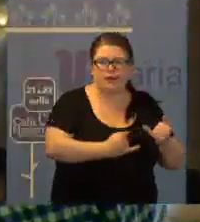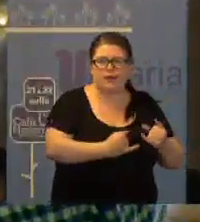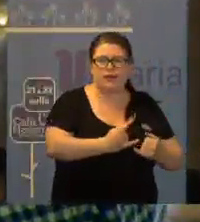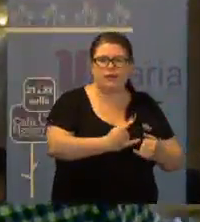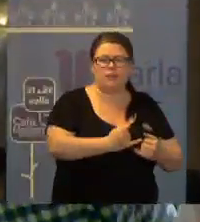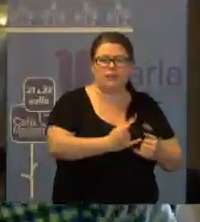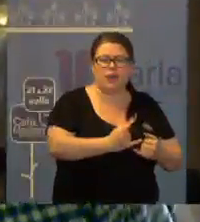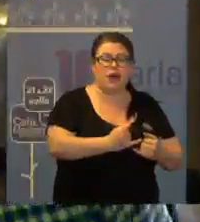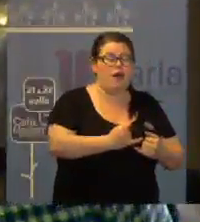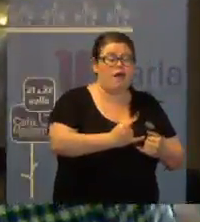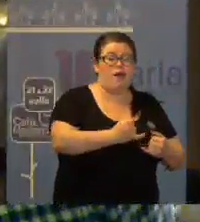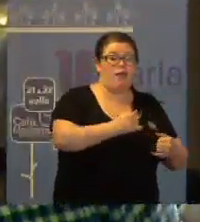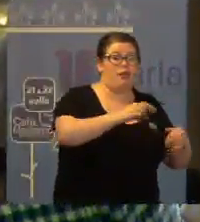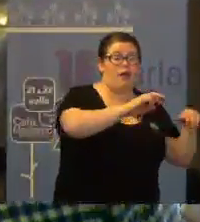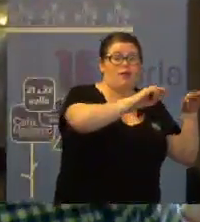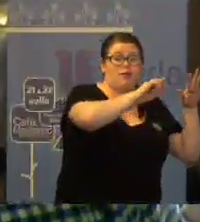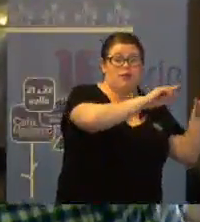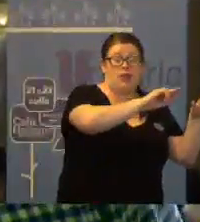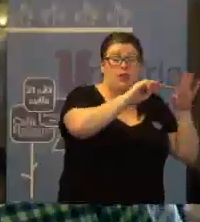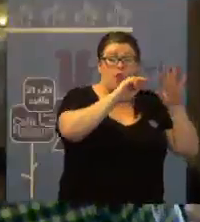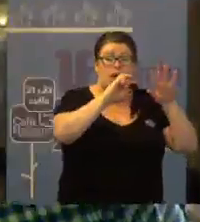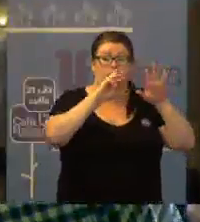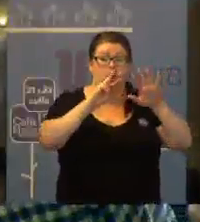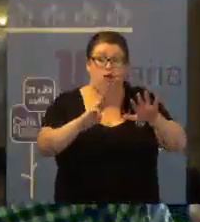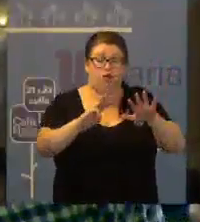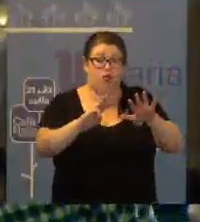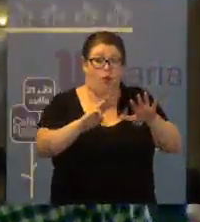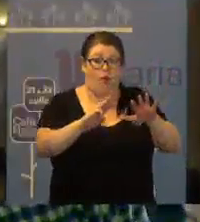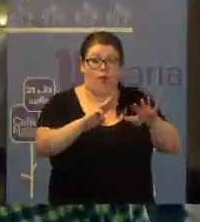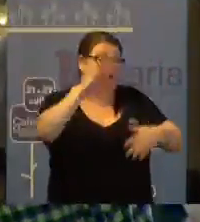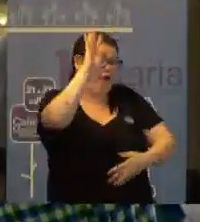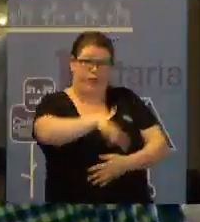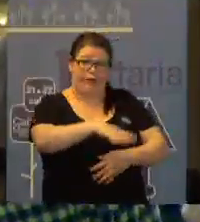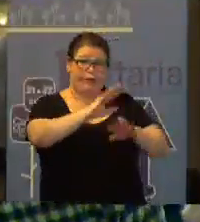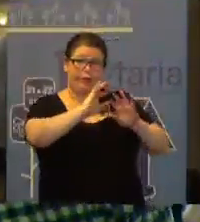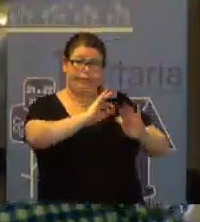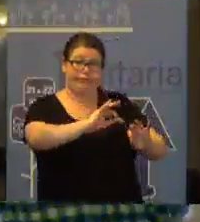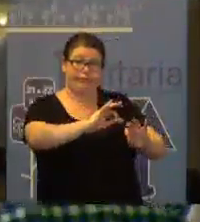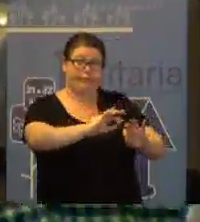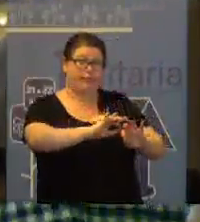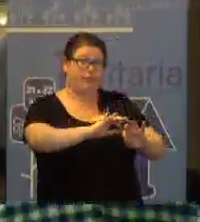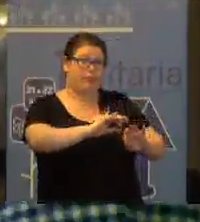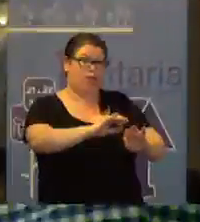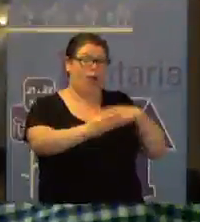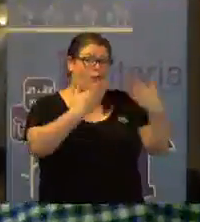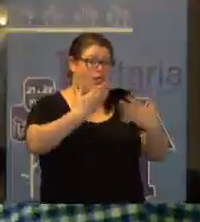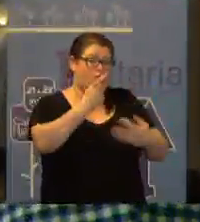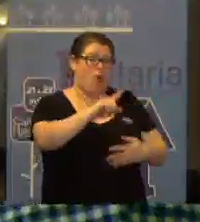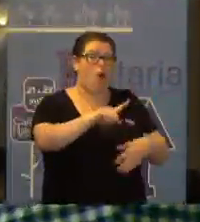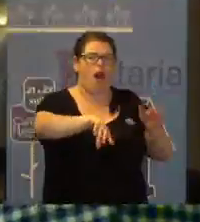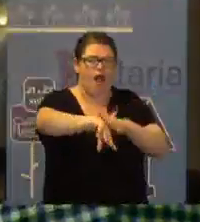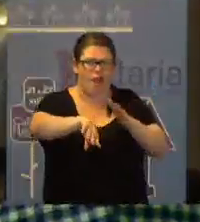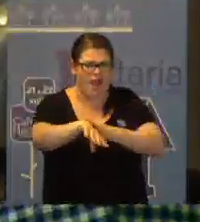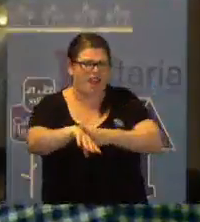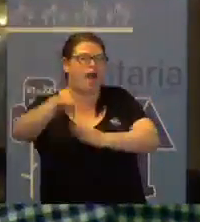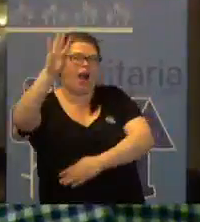réxime do 78, pero a provocou Cataluña, porque se non fora Cataluña eu creo que non estábamos falando de nada disto. E a provocou incluso a dereita